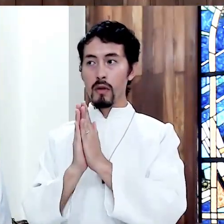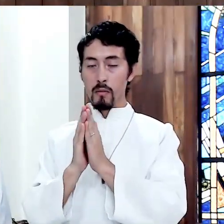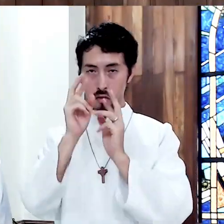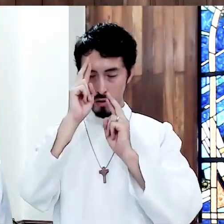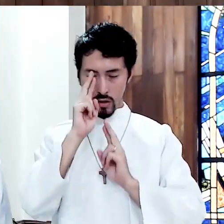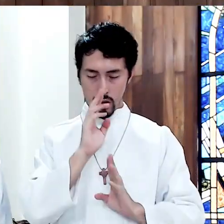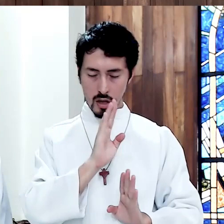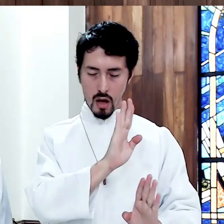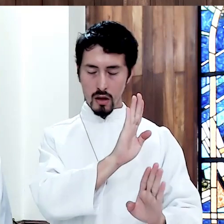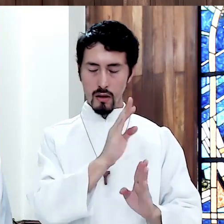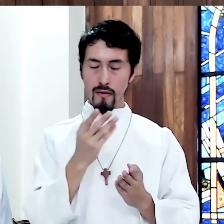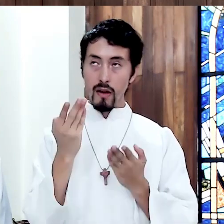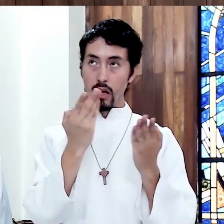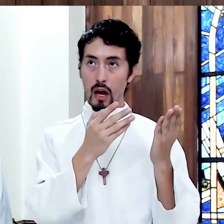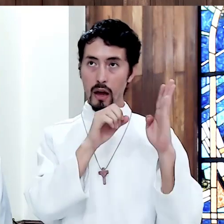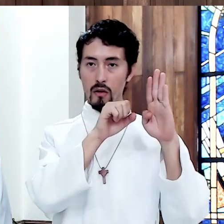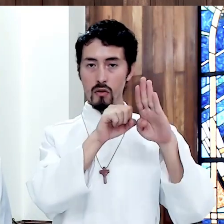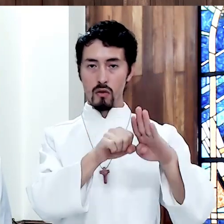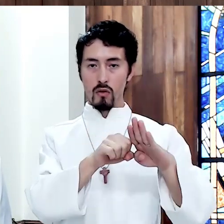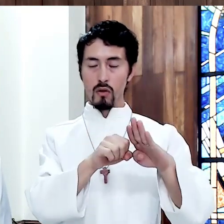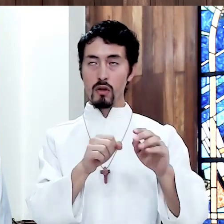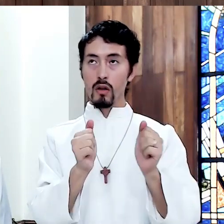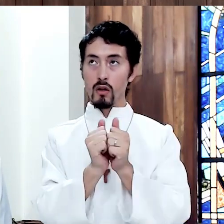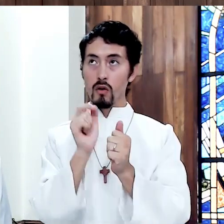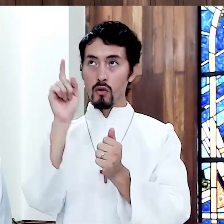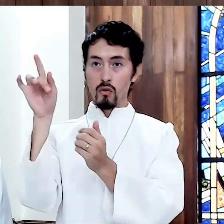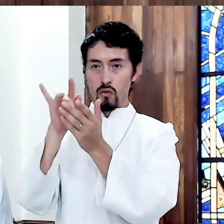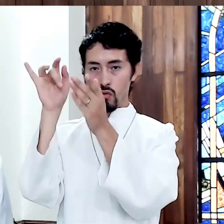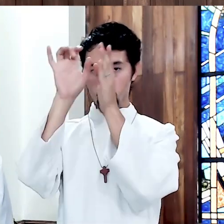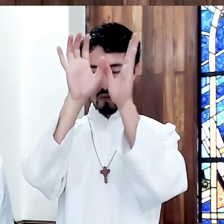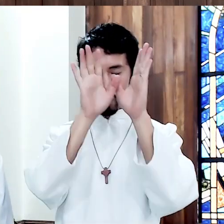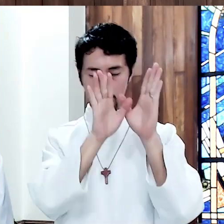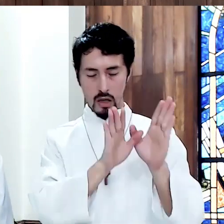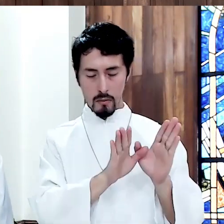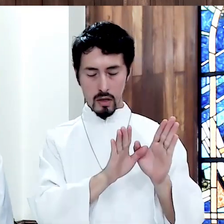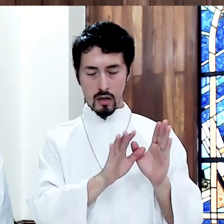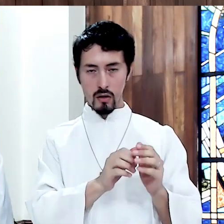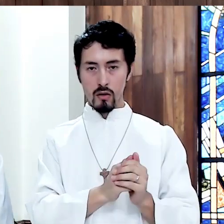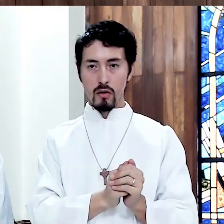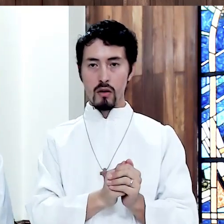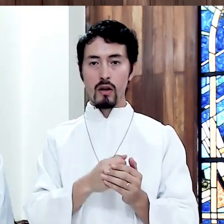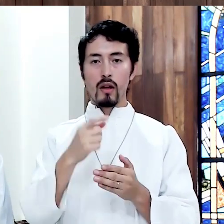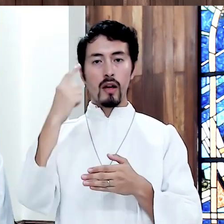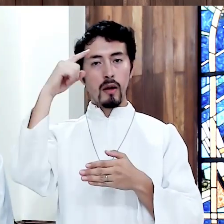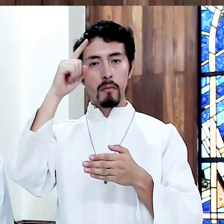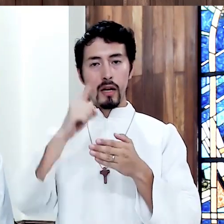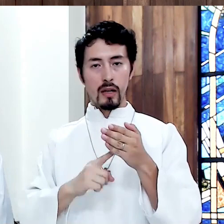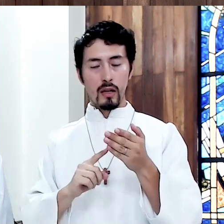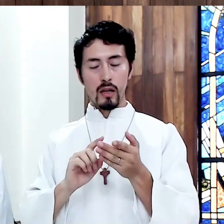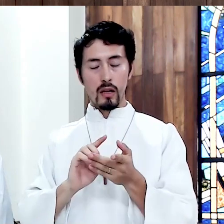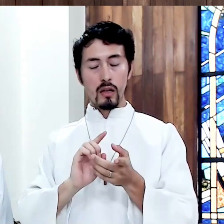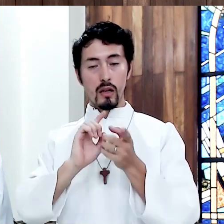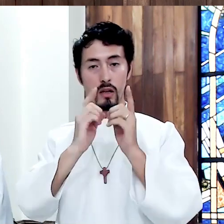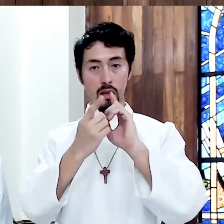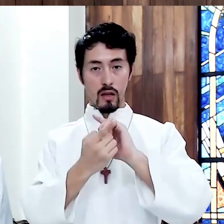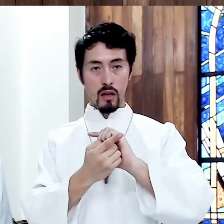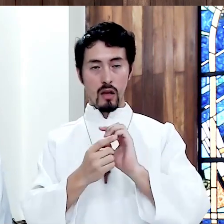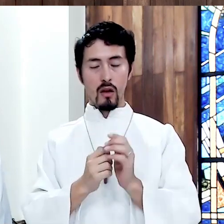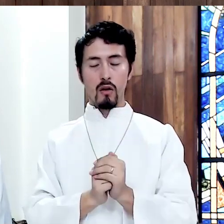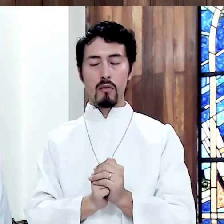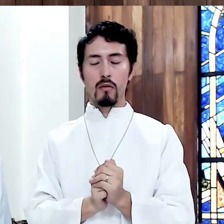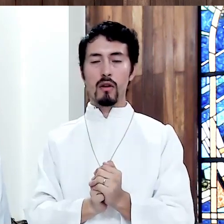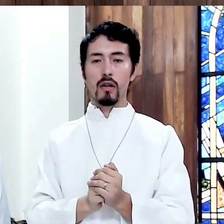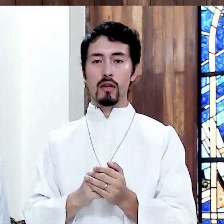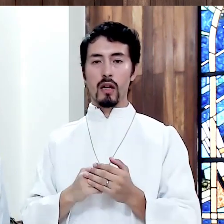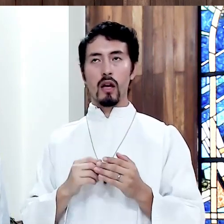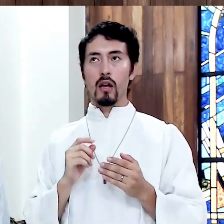que santifiques estos dones con la efusión de tu Espíritu, de manera que se conviertan para nosotros